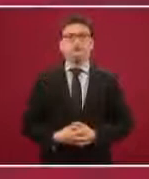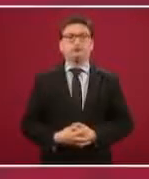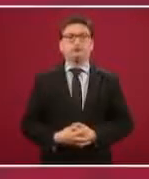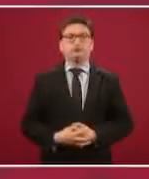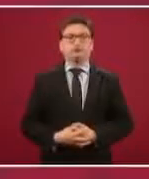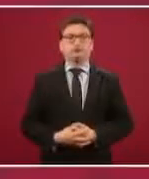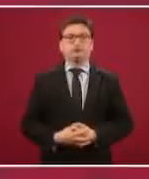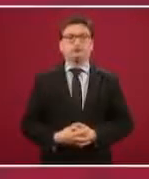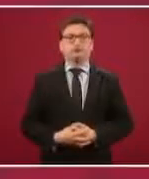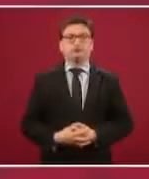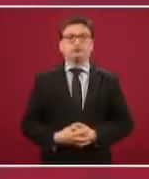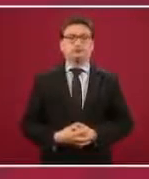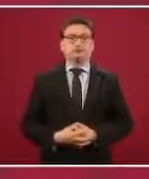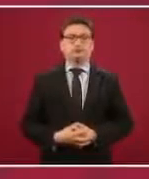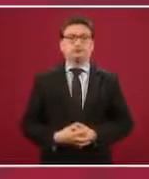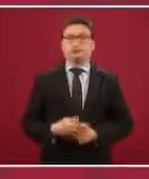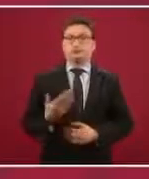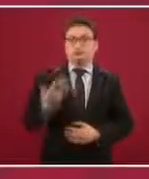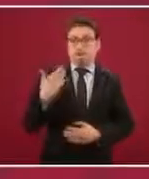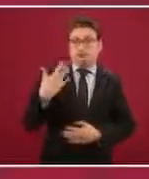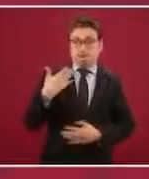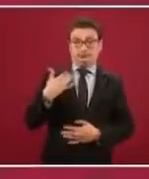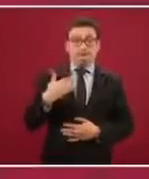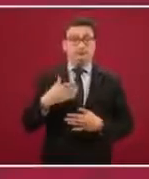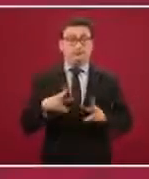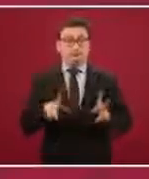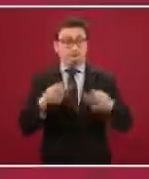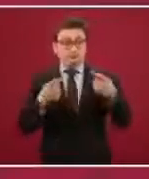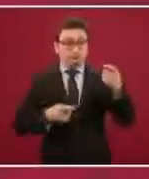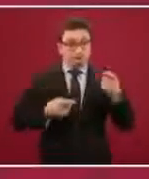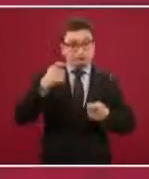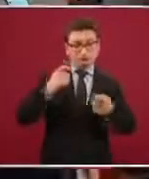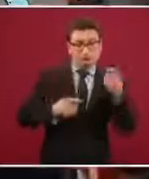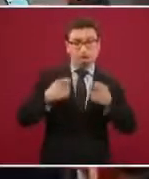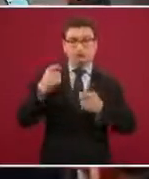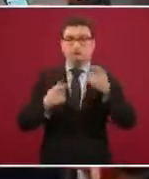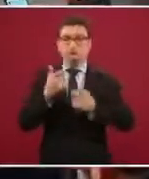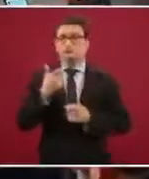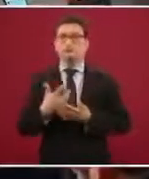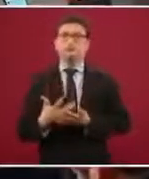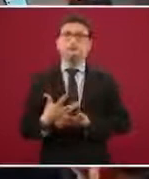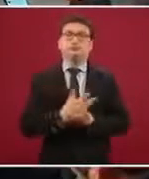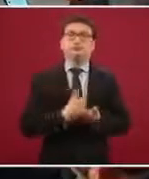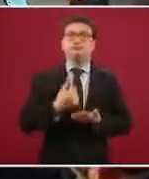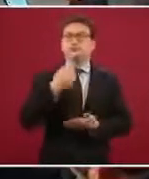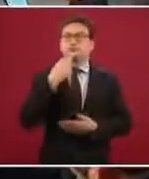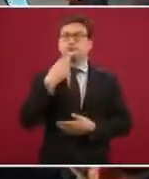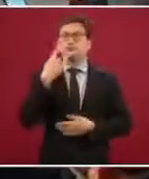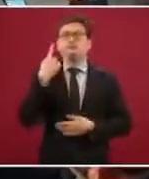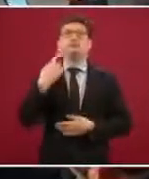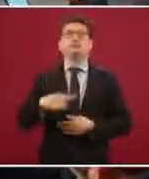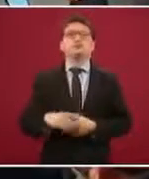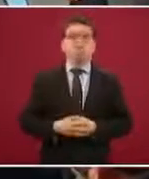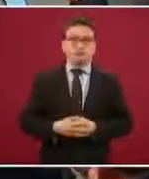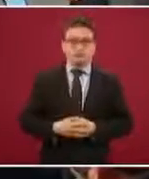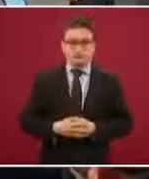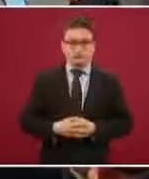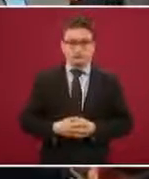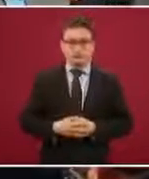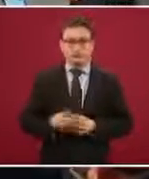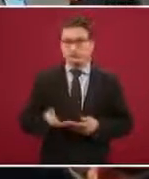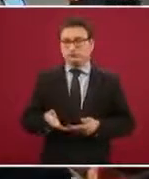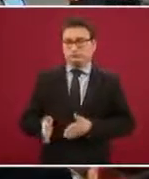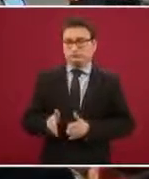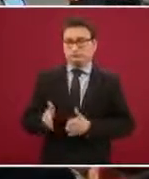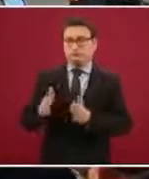de la última subasta se va a utilizar para el camino de atarjea en